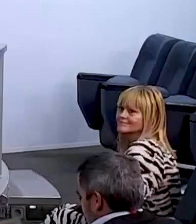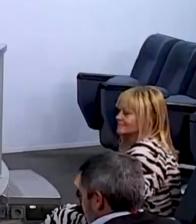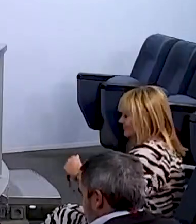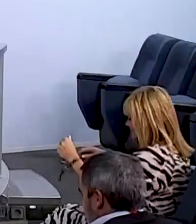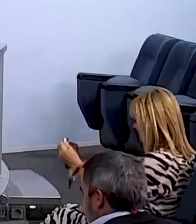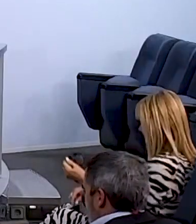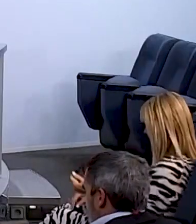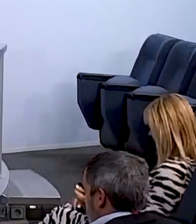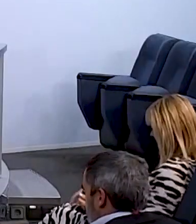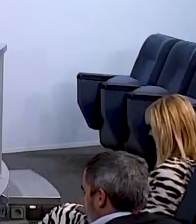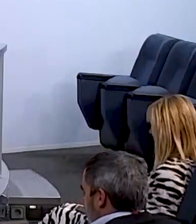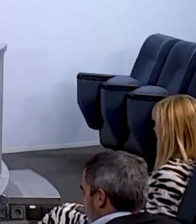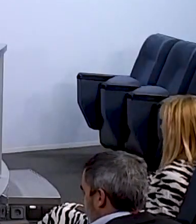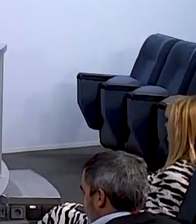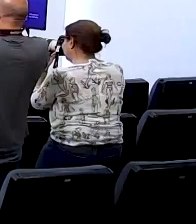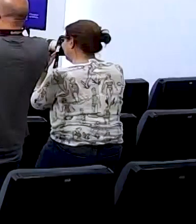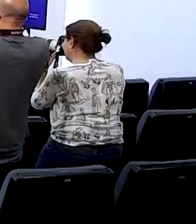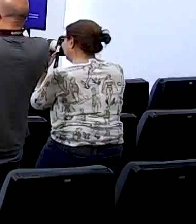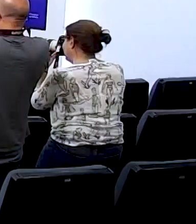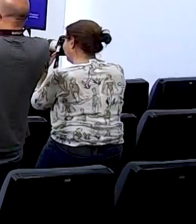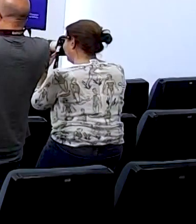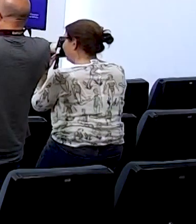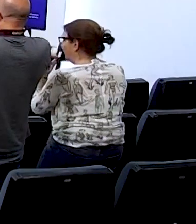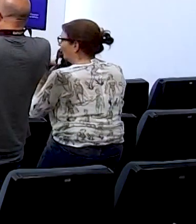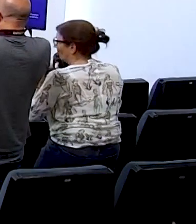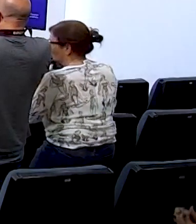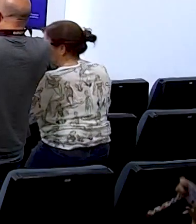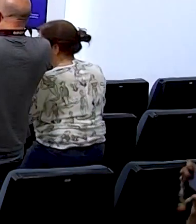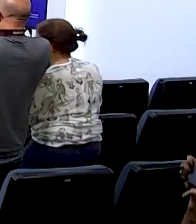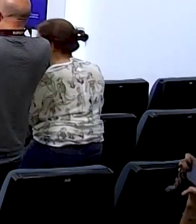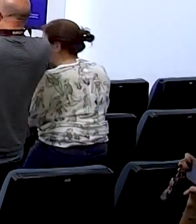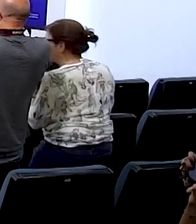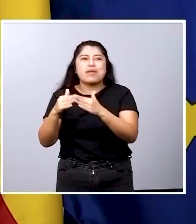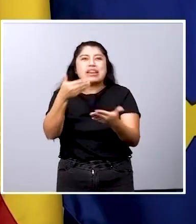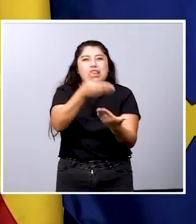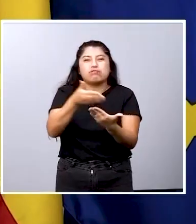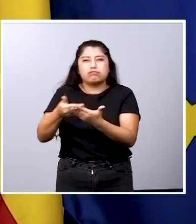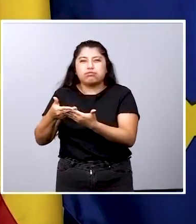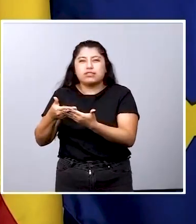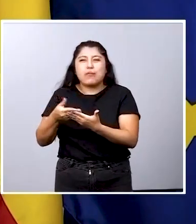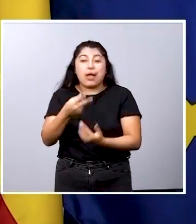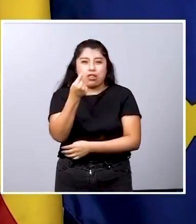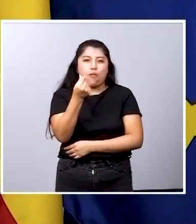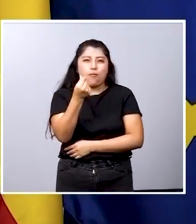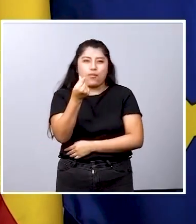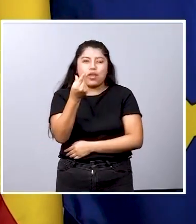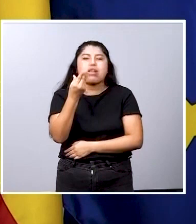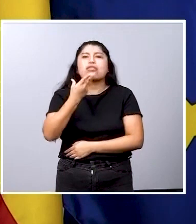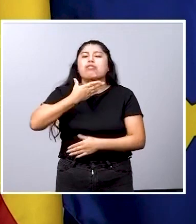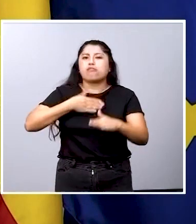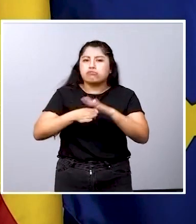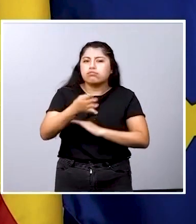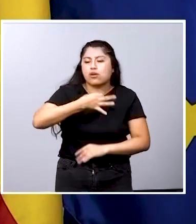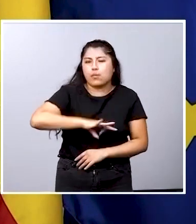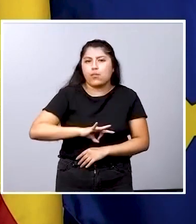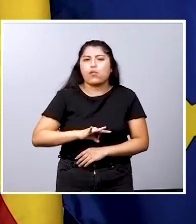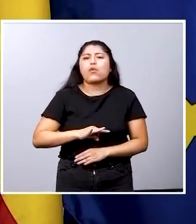acuerdos alcanzados, un nuevo hito al desbloquear una nueva partida para la operación Campamento. Se contará, esta operación se culminará con